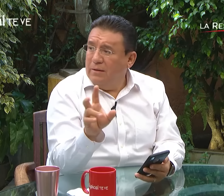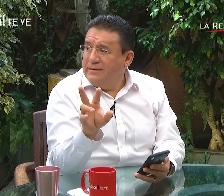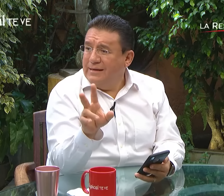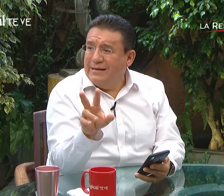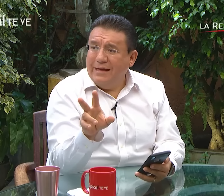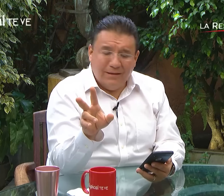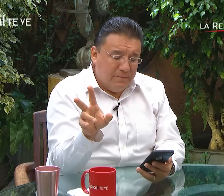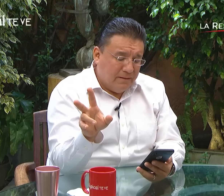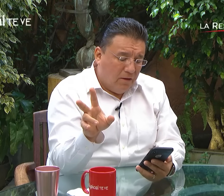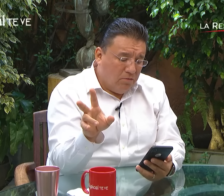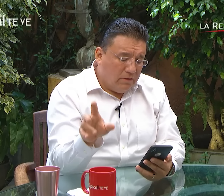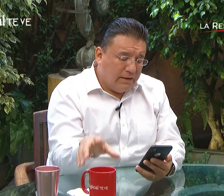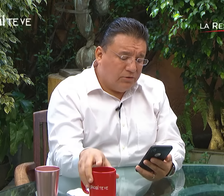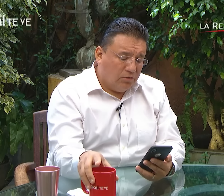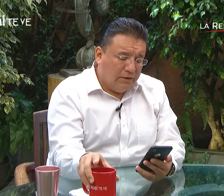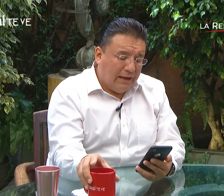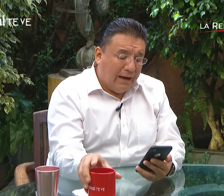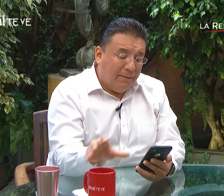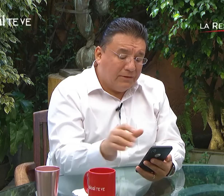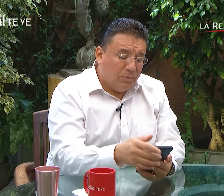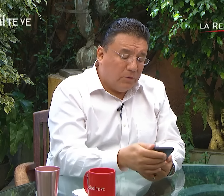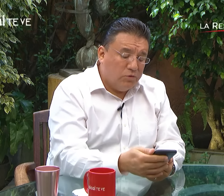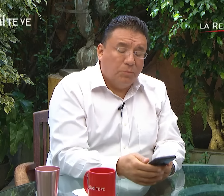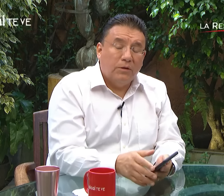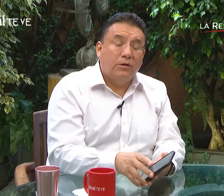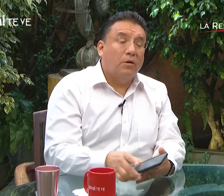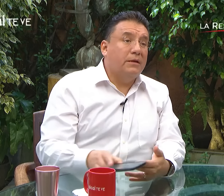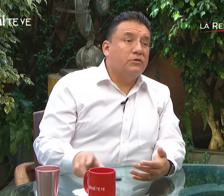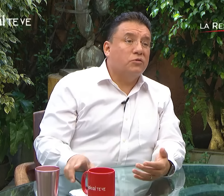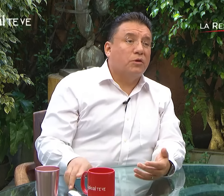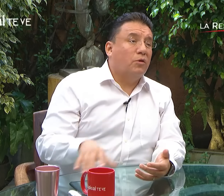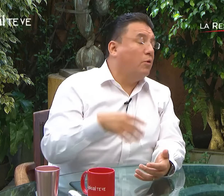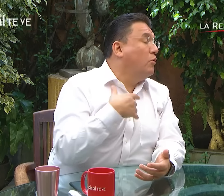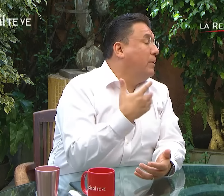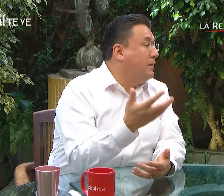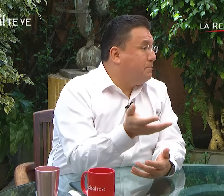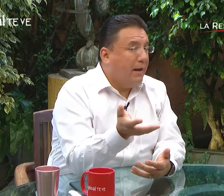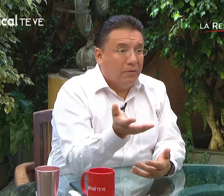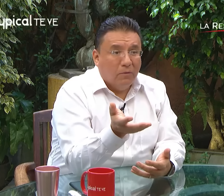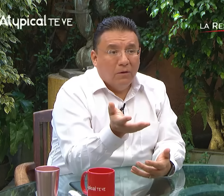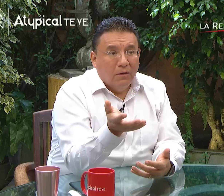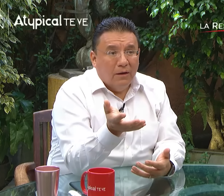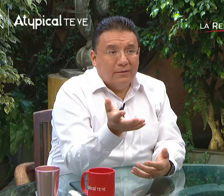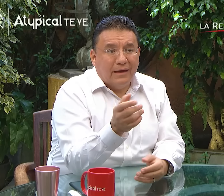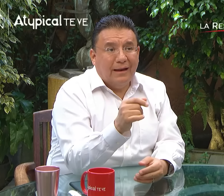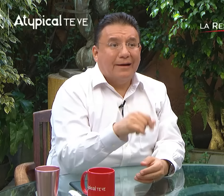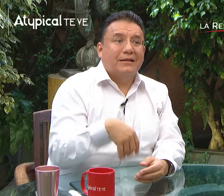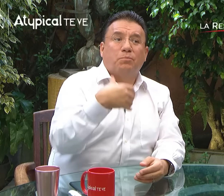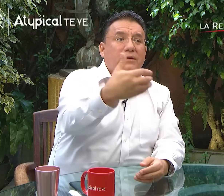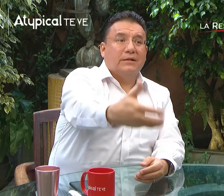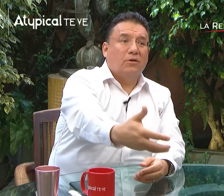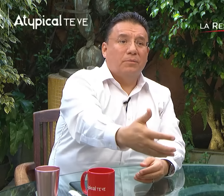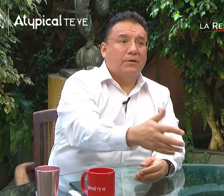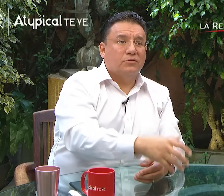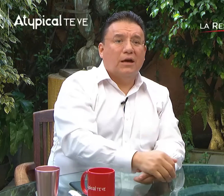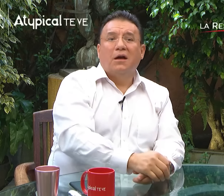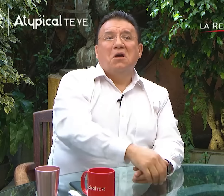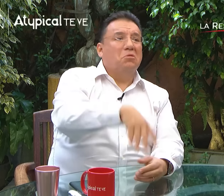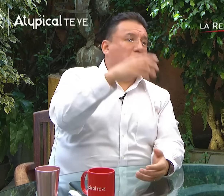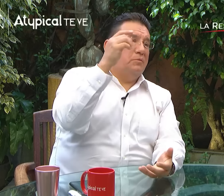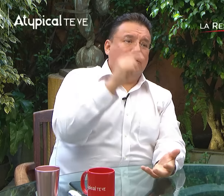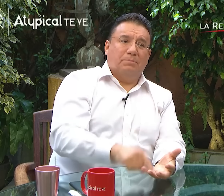Vamos a ver de una vez el siguiente video, que es donde habla sobre el juicio político a ministros, porque lo que uno hubiera esperado es que la respuesta del